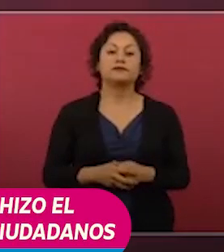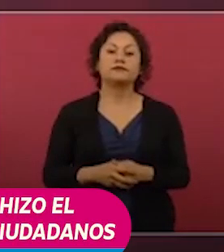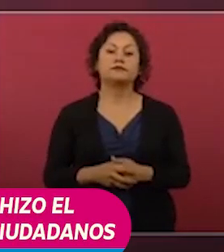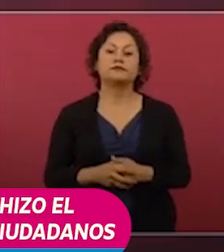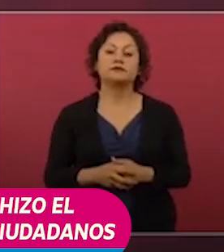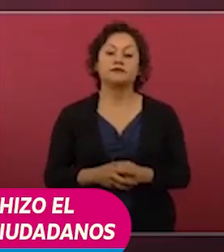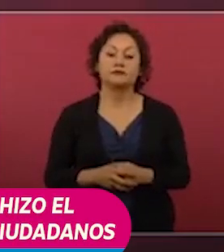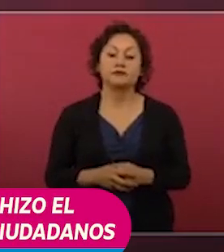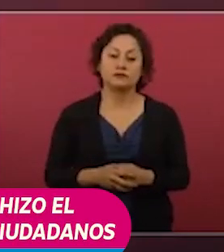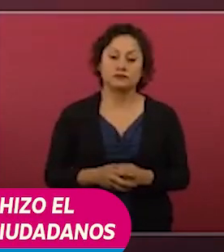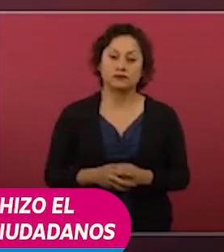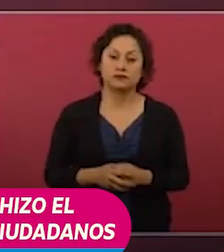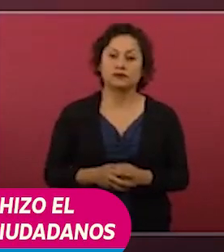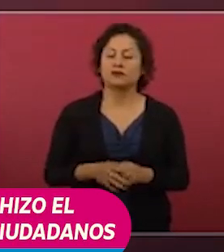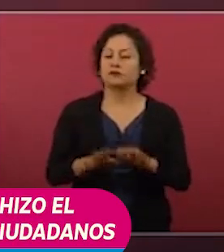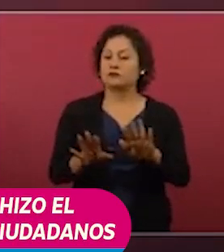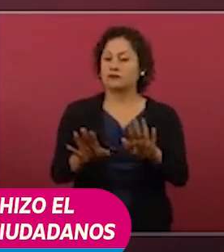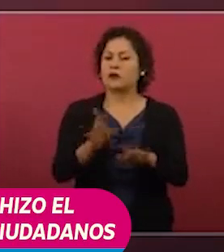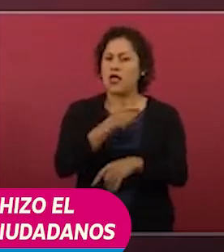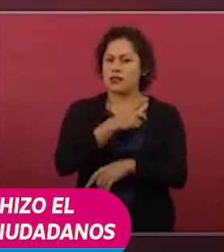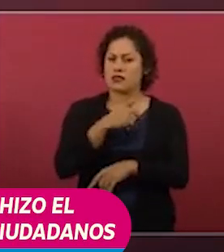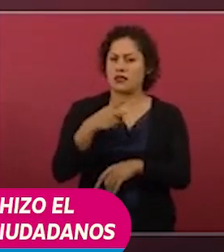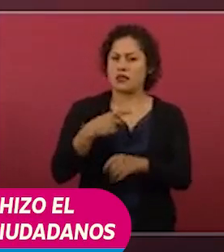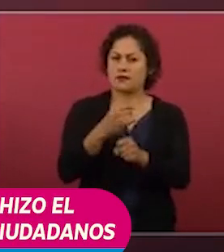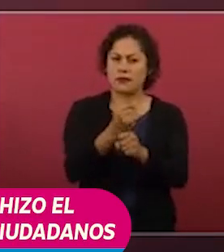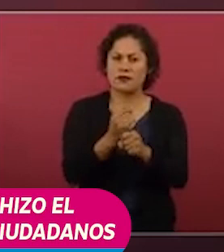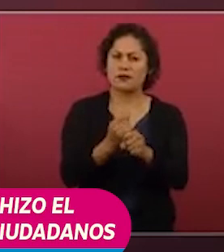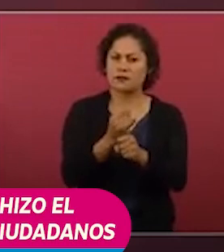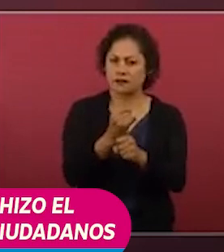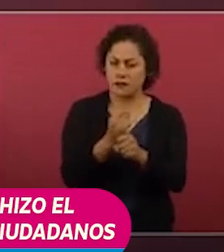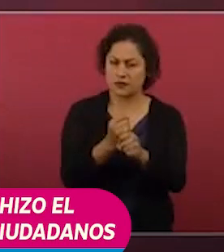Se tiene que hacer investigación,